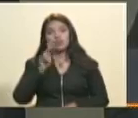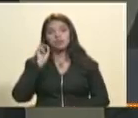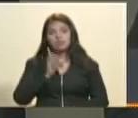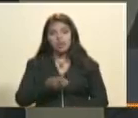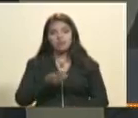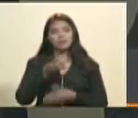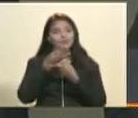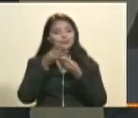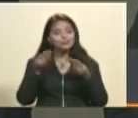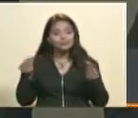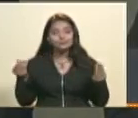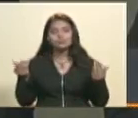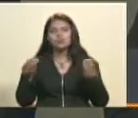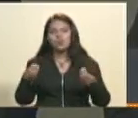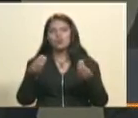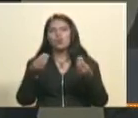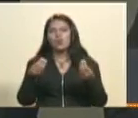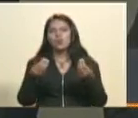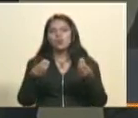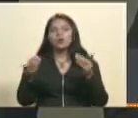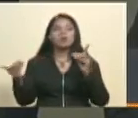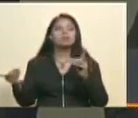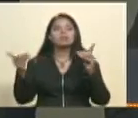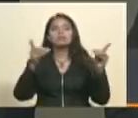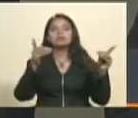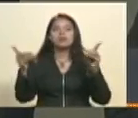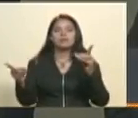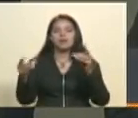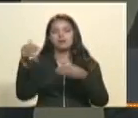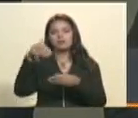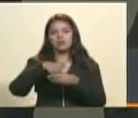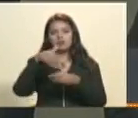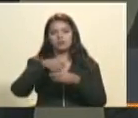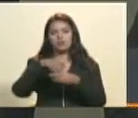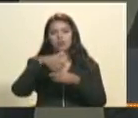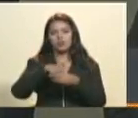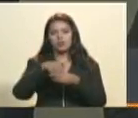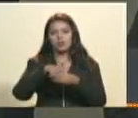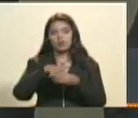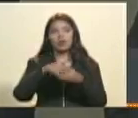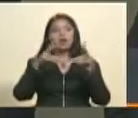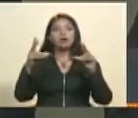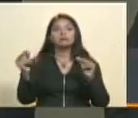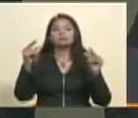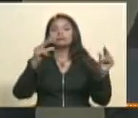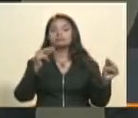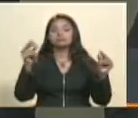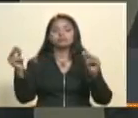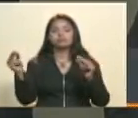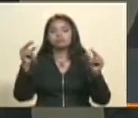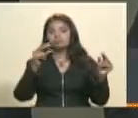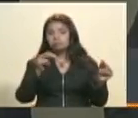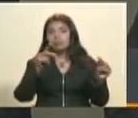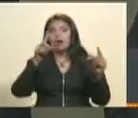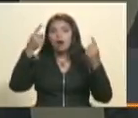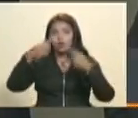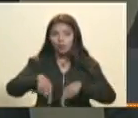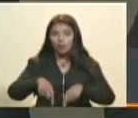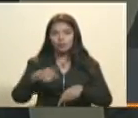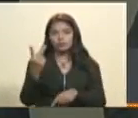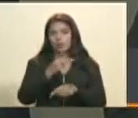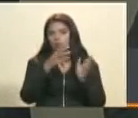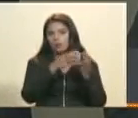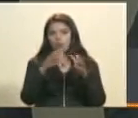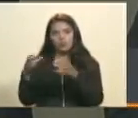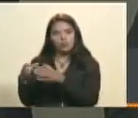ser resueltas por la vía del debate electoral, la conversación y los acuerdos entre las